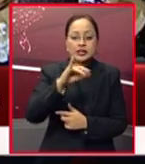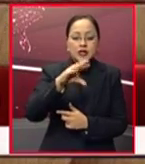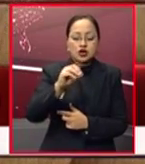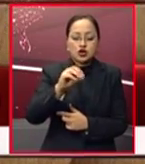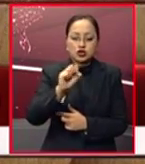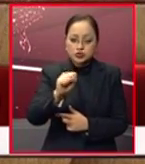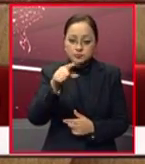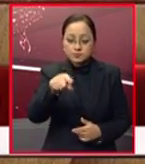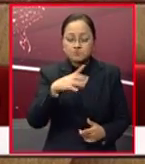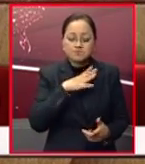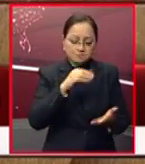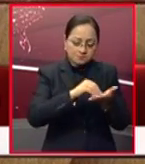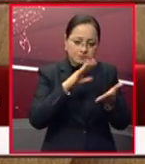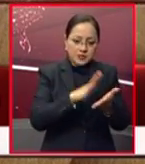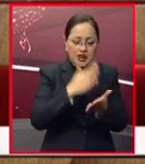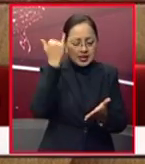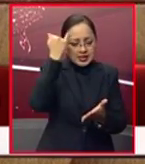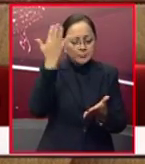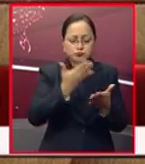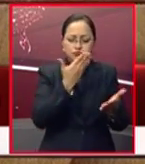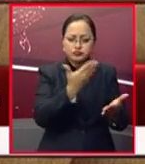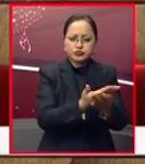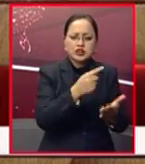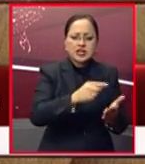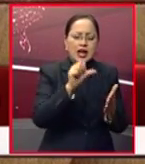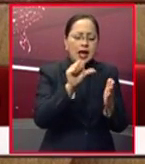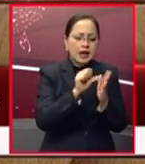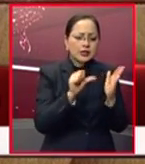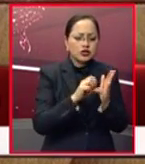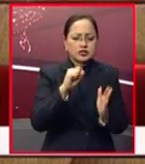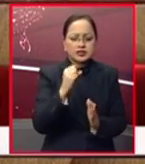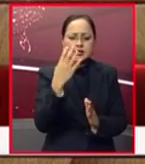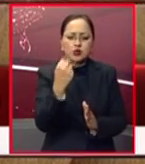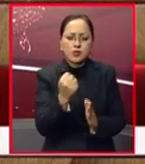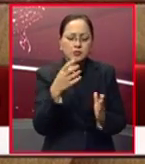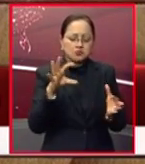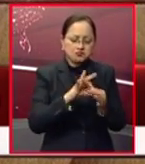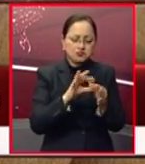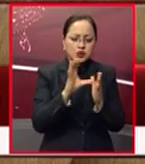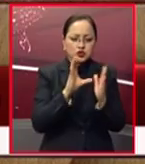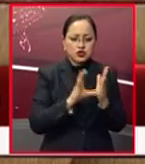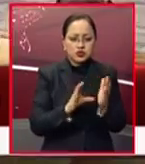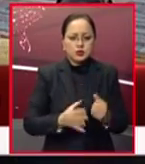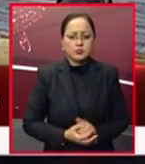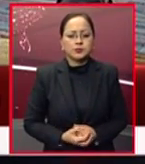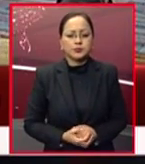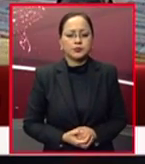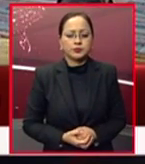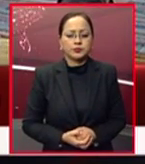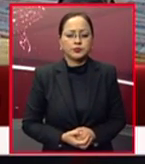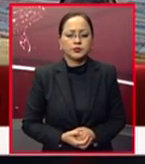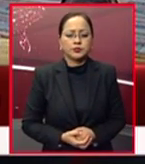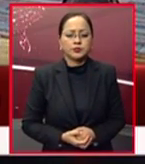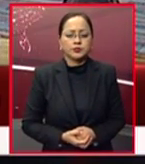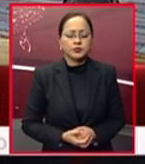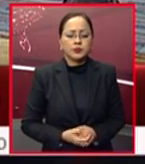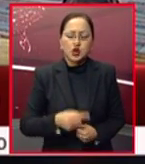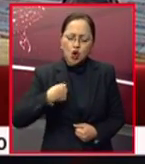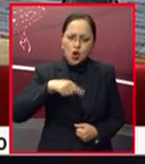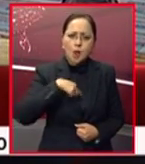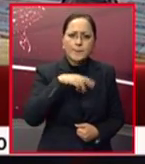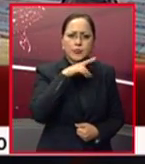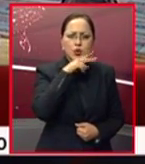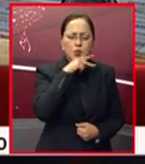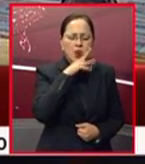Jurídicas, en donde se proponen reformas como el artículo 69 constitucional. De lo que sí nos preocupamos